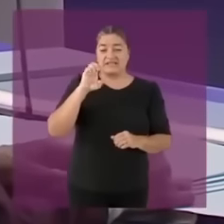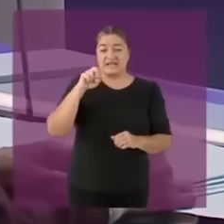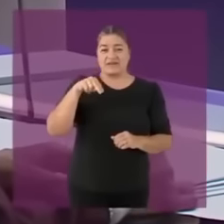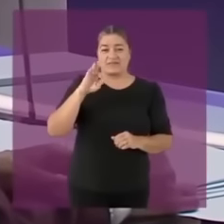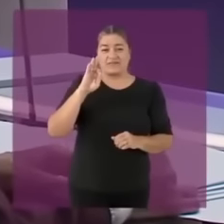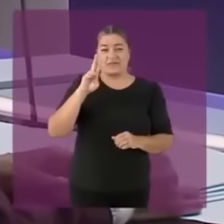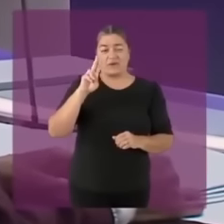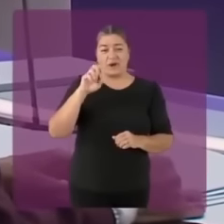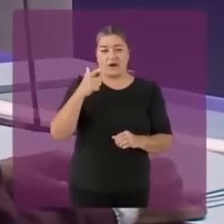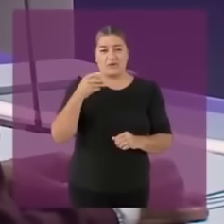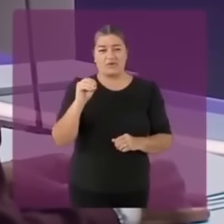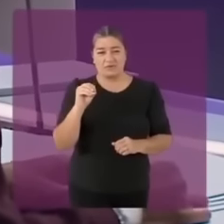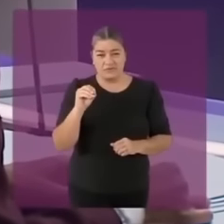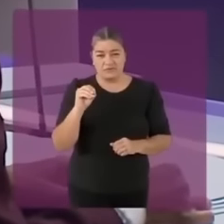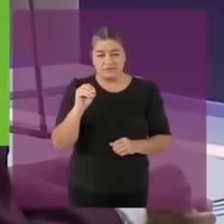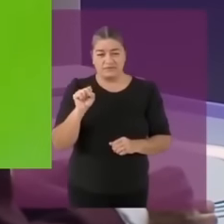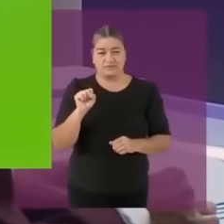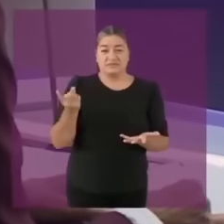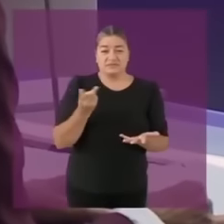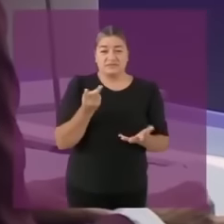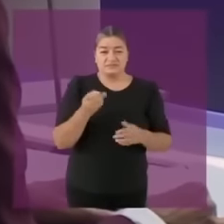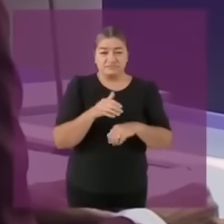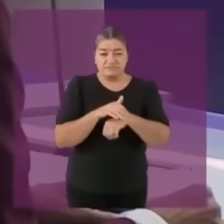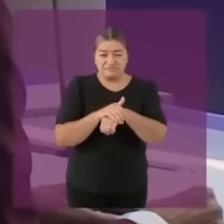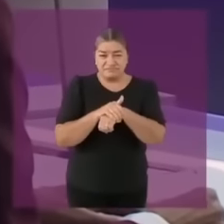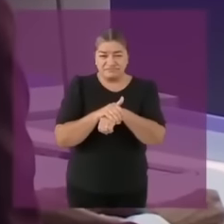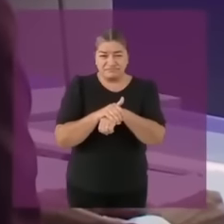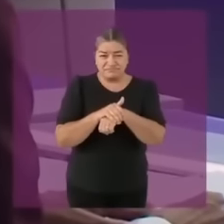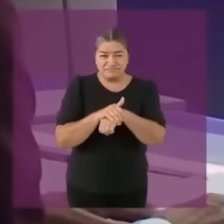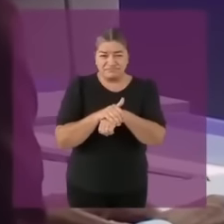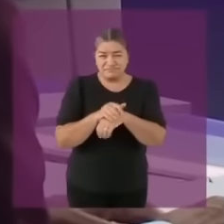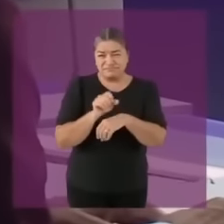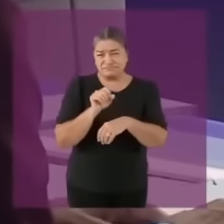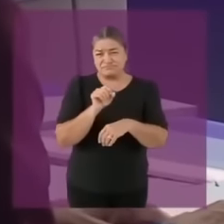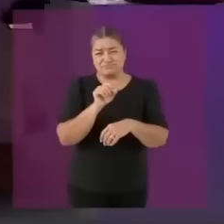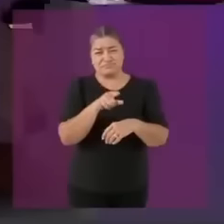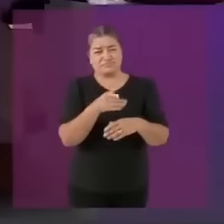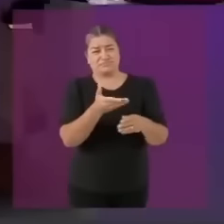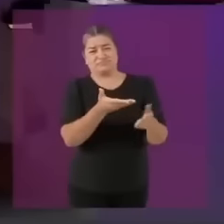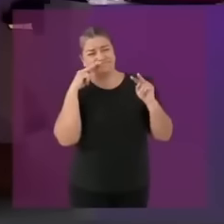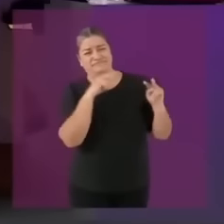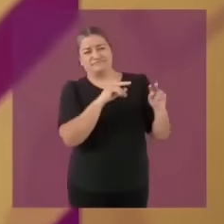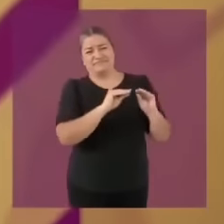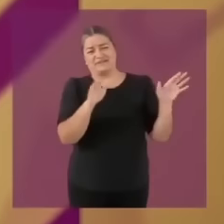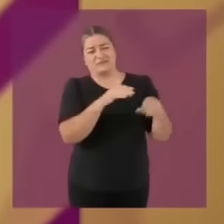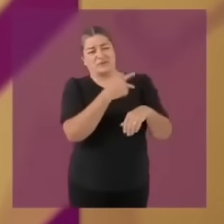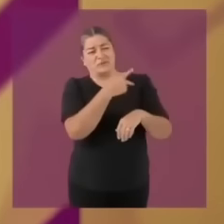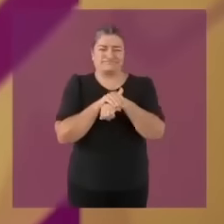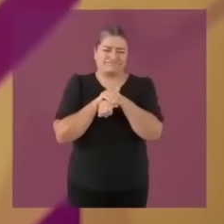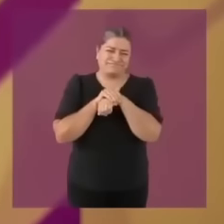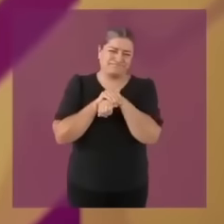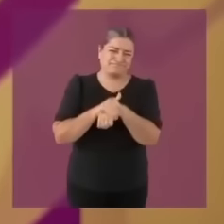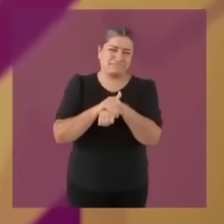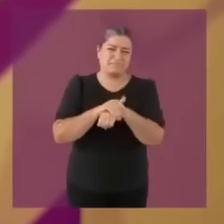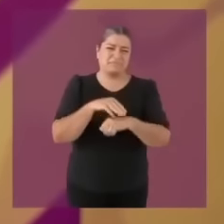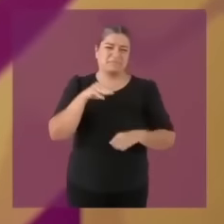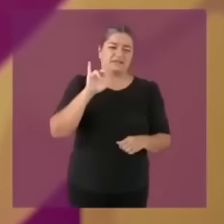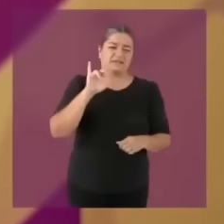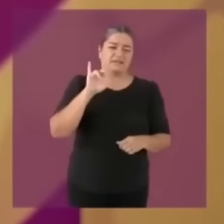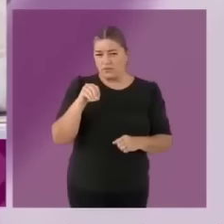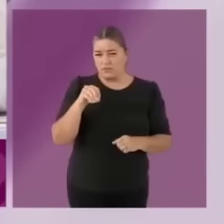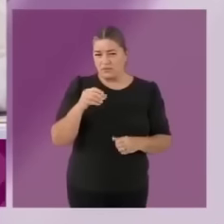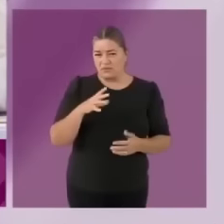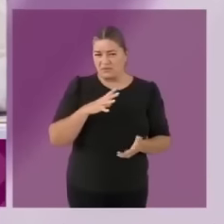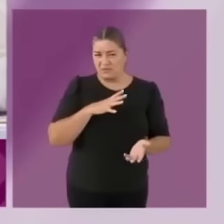perfectamente por qué han quebrado al Marcelo. O como su gran amigo del alma, Willy Reyes, con cuentas en